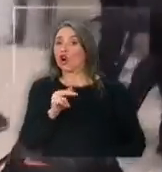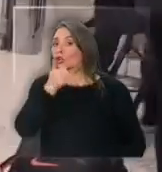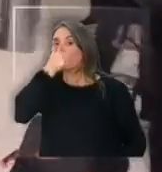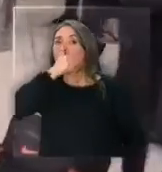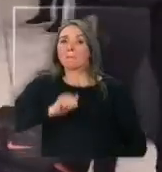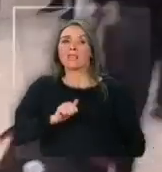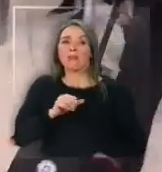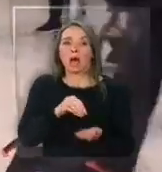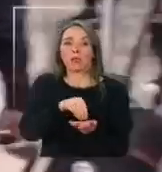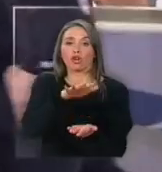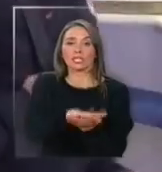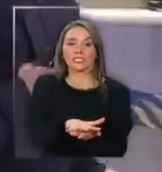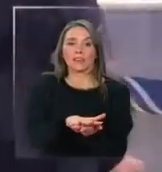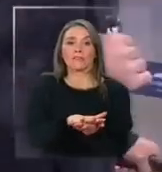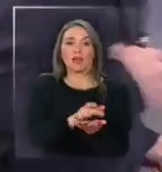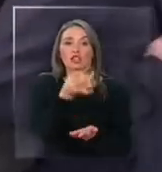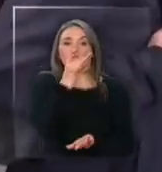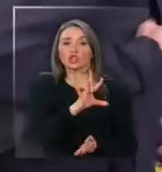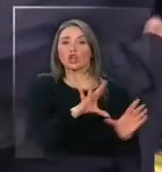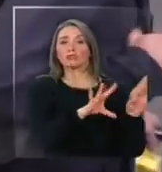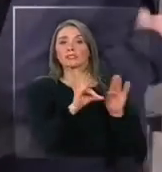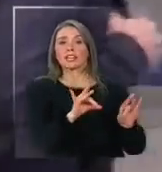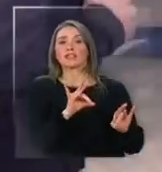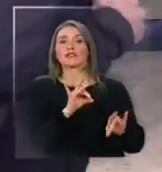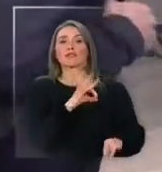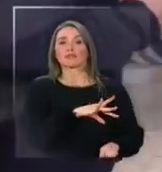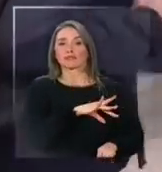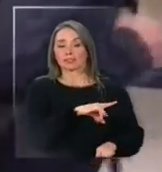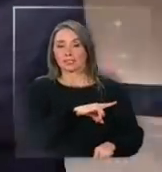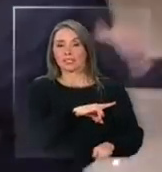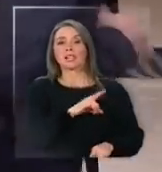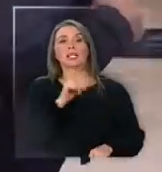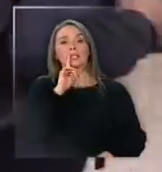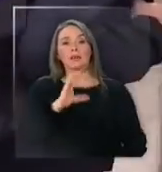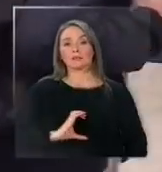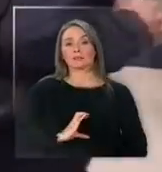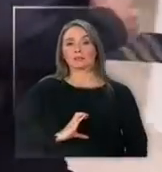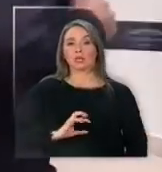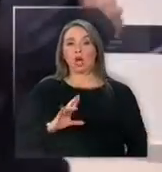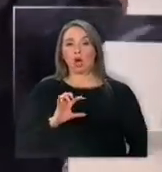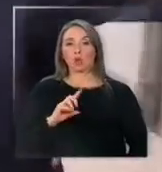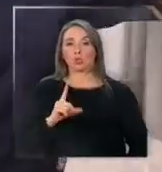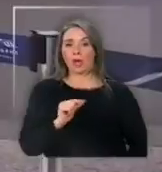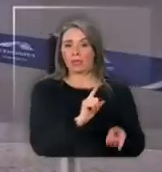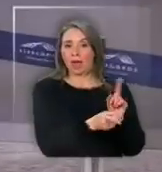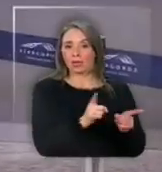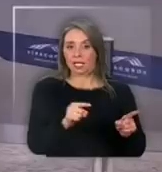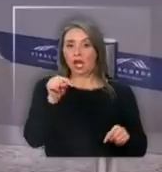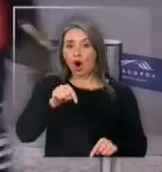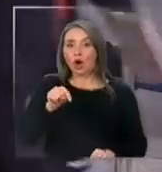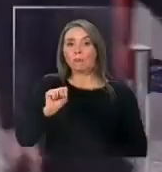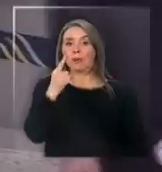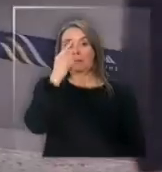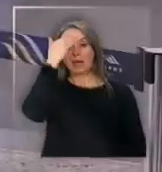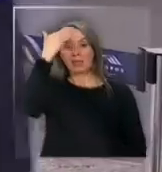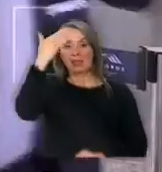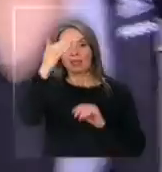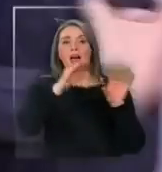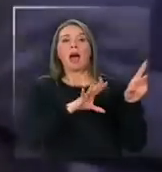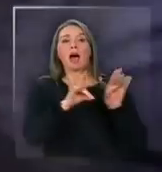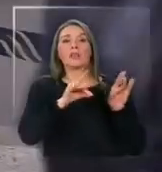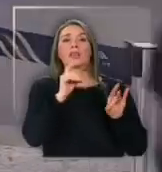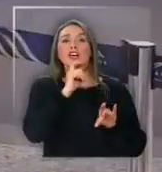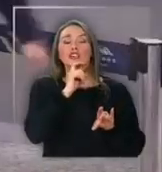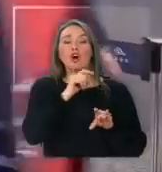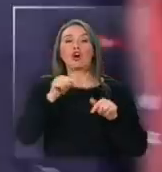privado y reservado para la selección nacional dirigida por Reinaldo Rueda. Hoy fue el día 1 de La Roja acá